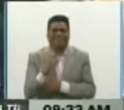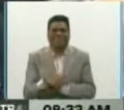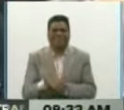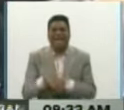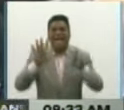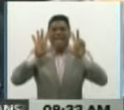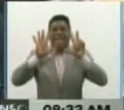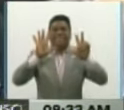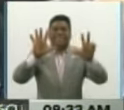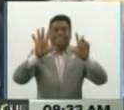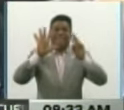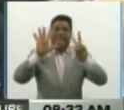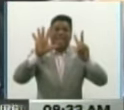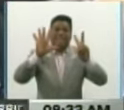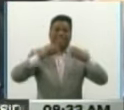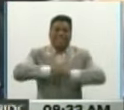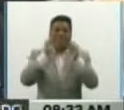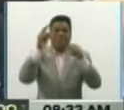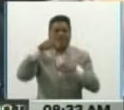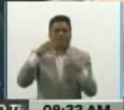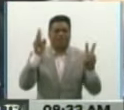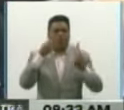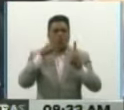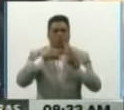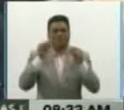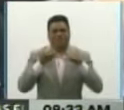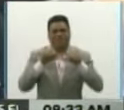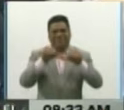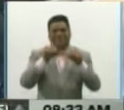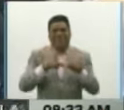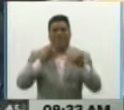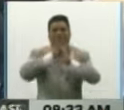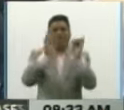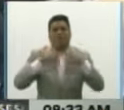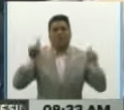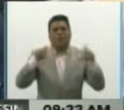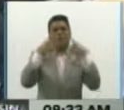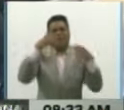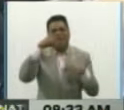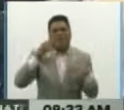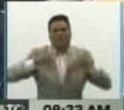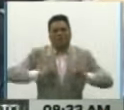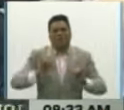el desayuno, sigue en sintonía del mejor canal de Venezuela, Venezolana de Televisión, y feliz cumpleaños, Nicole.